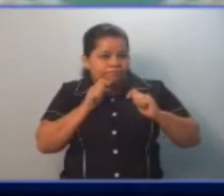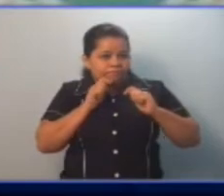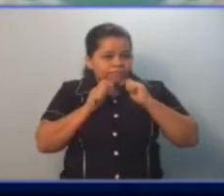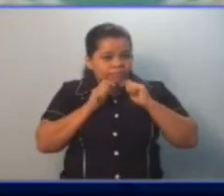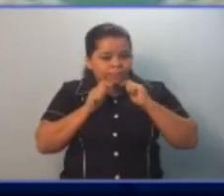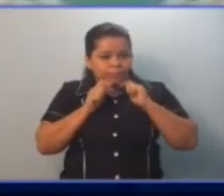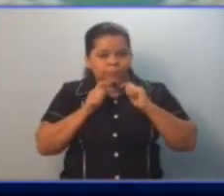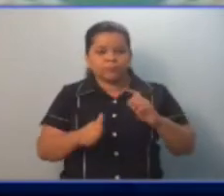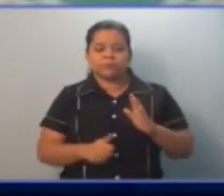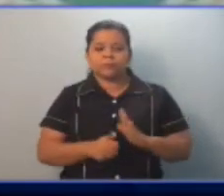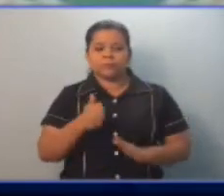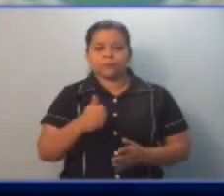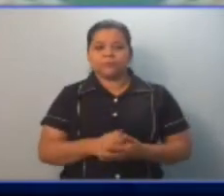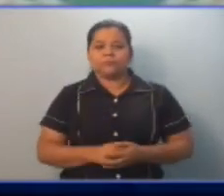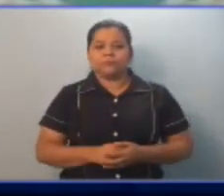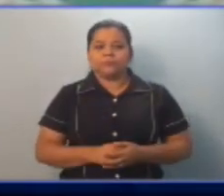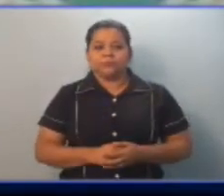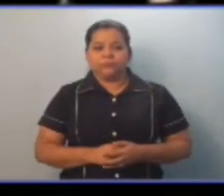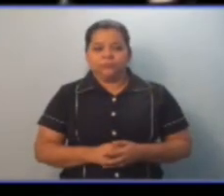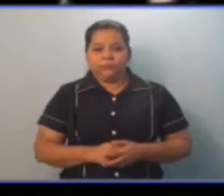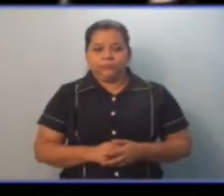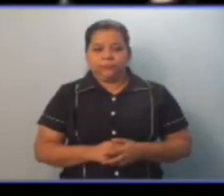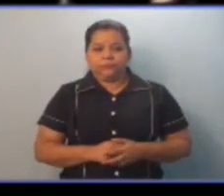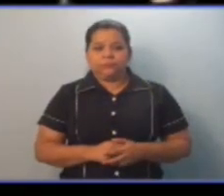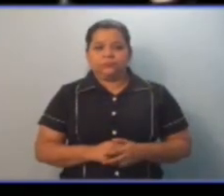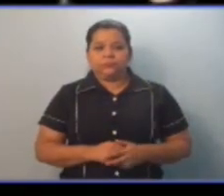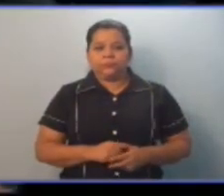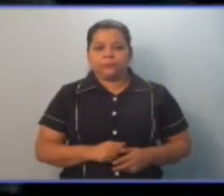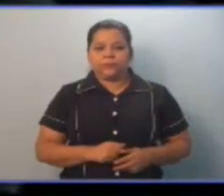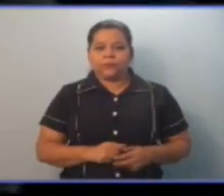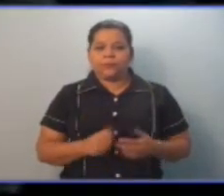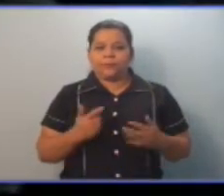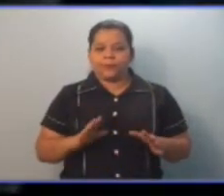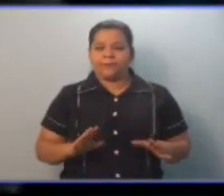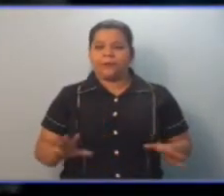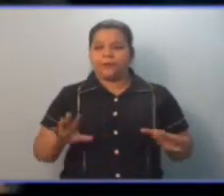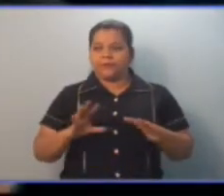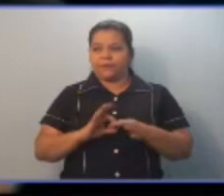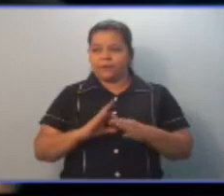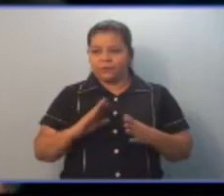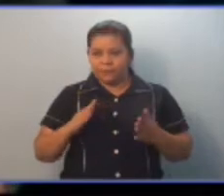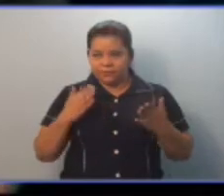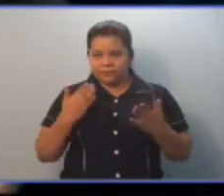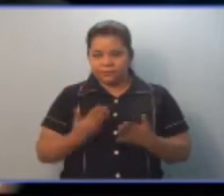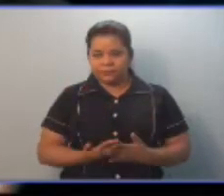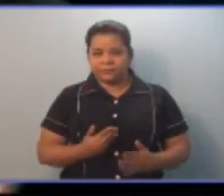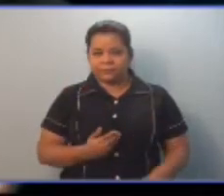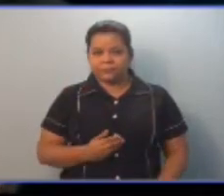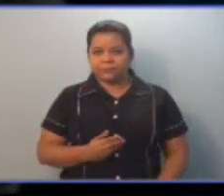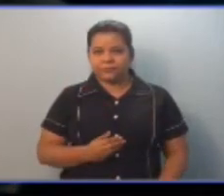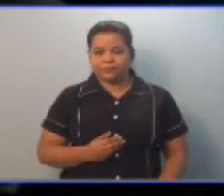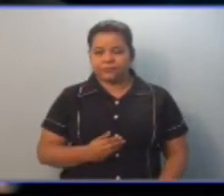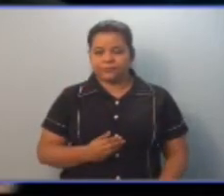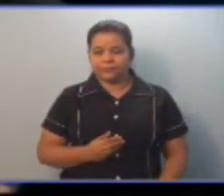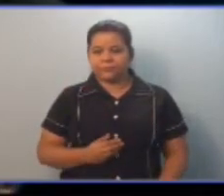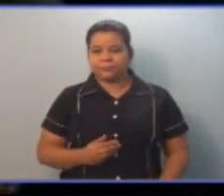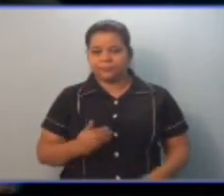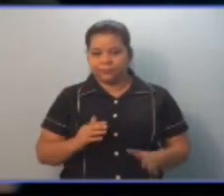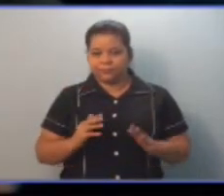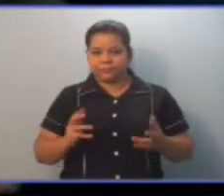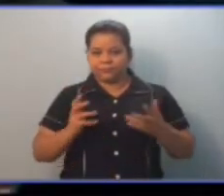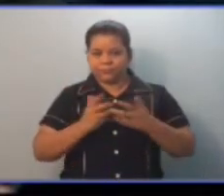respecto. Muchas gracias. No nos hicieron llegar más preguntas de las personas que nos